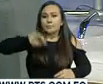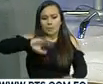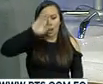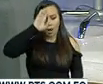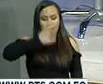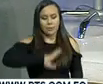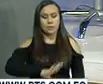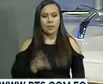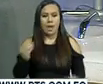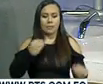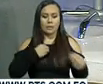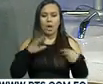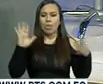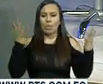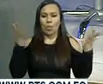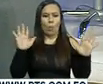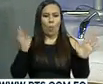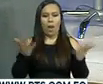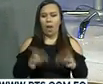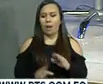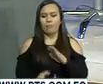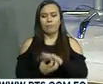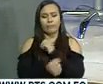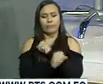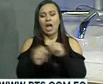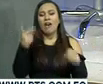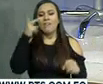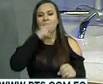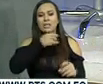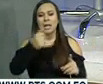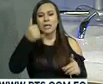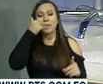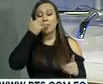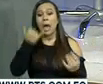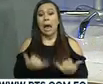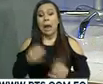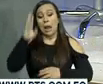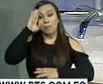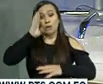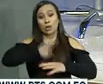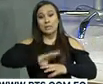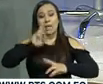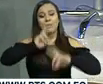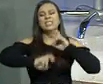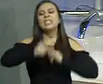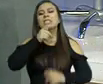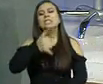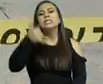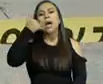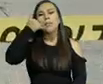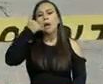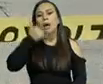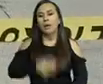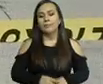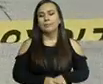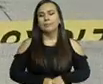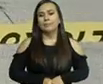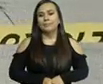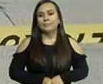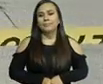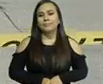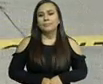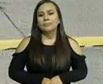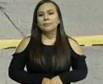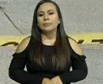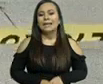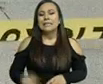se descartó la alarma las autoridades investigan quiénes fueron los autores de las llamadas recibieron